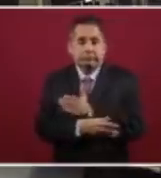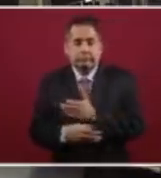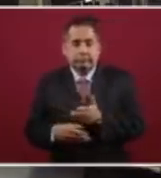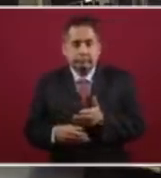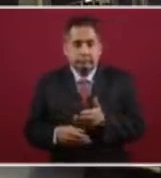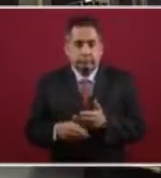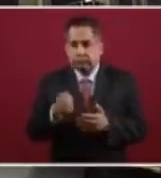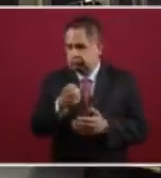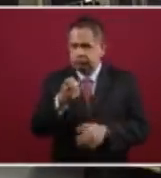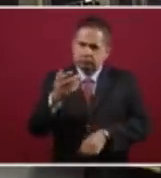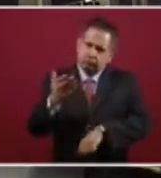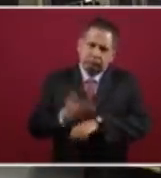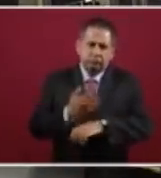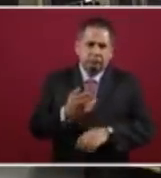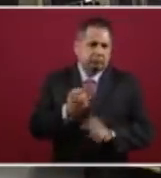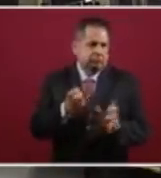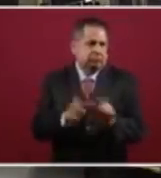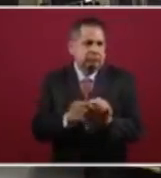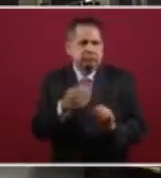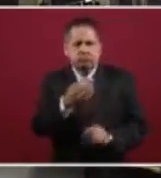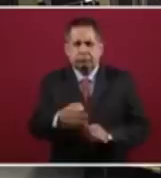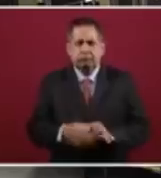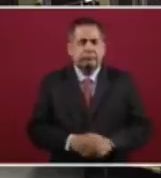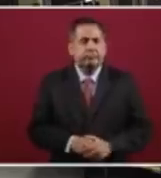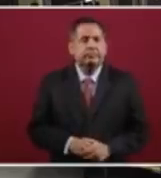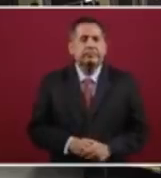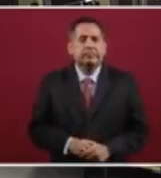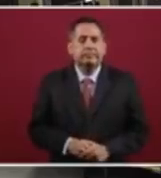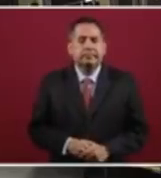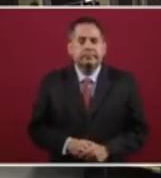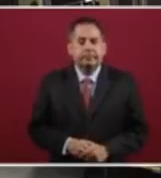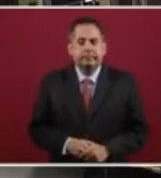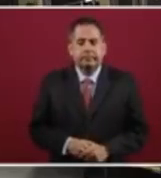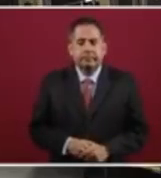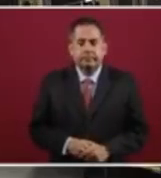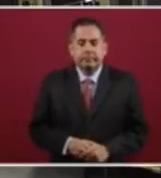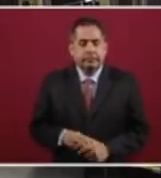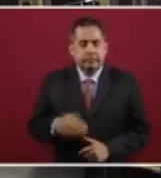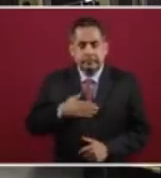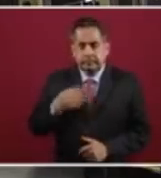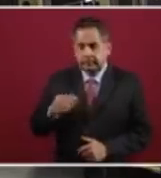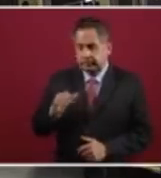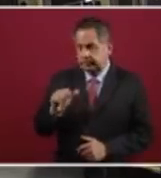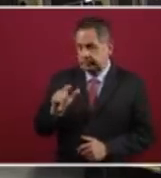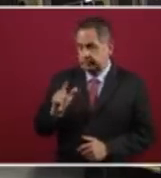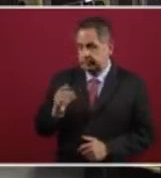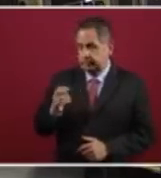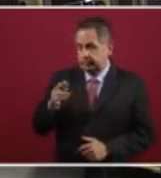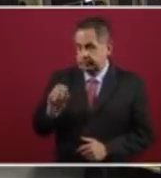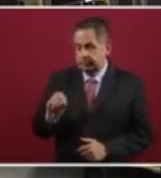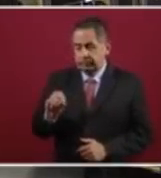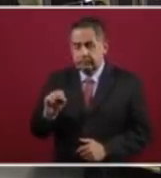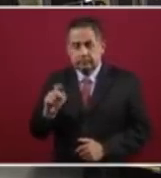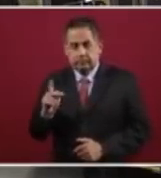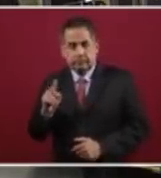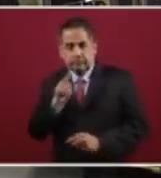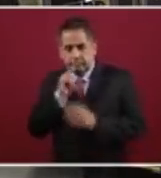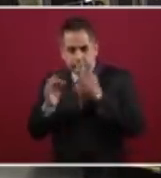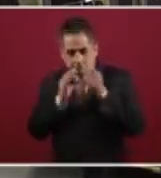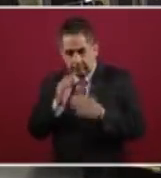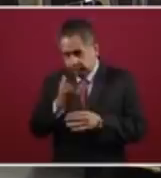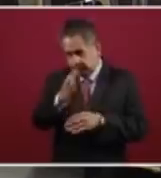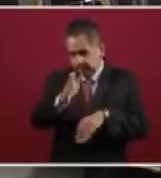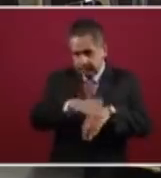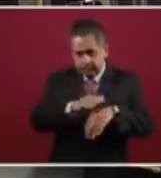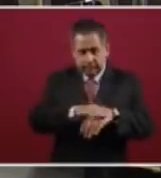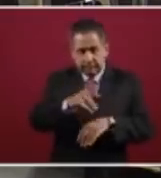está haciendo. Presidente. Perdón. ¿Qué tal, presidente? Alberto Rodríguez, de SDP Noticias. Solo para aclarar sobre este apoyo